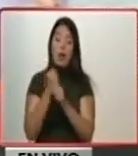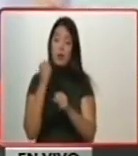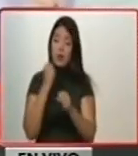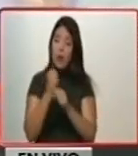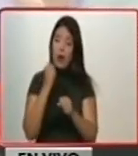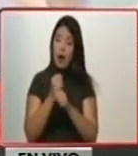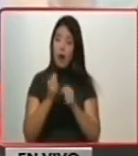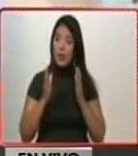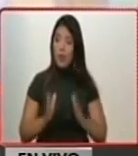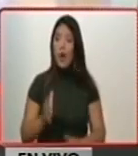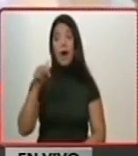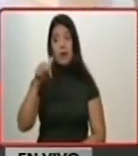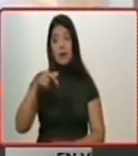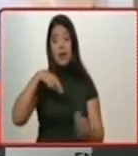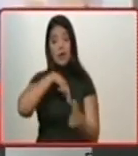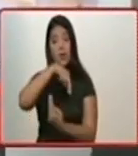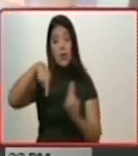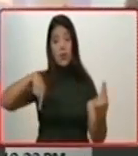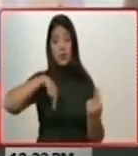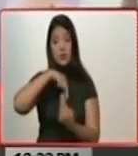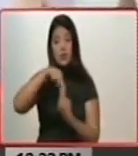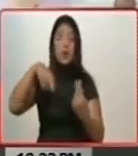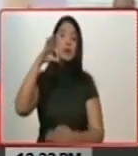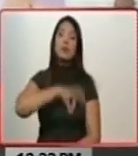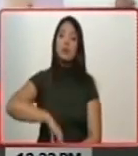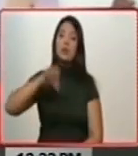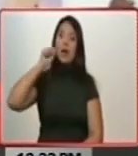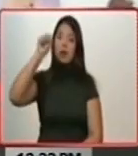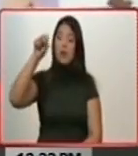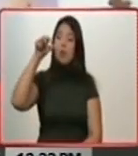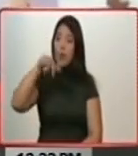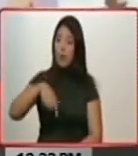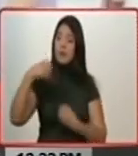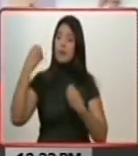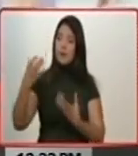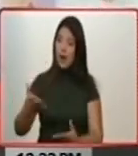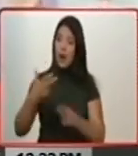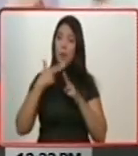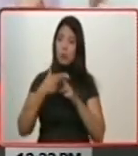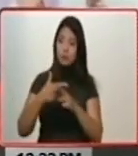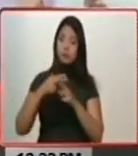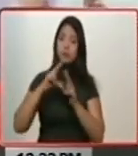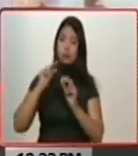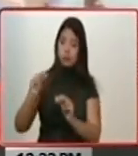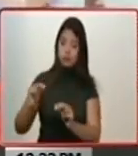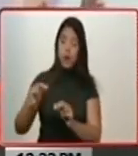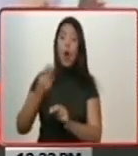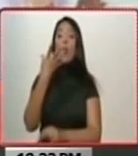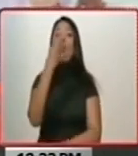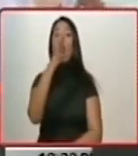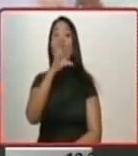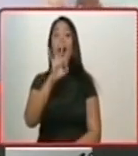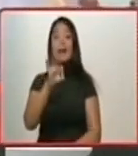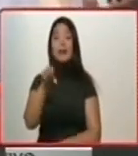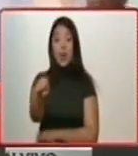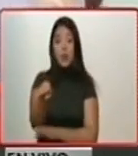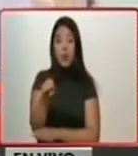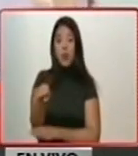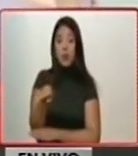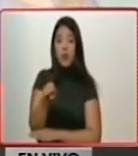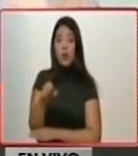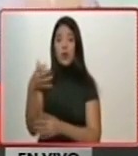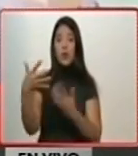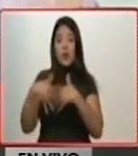trabajadores. Aquí en Revolución y en Socialismo estamos entregando a crédito 40 motores a los primeros